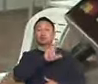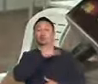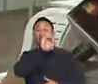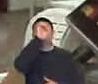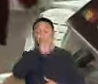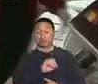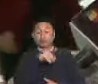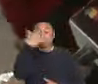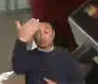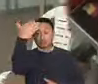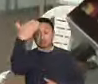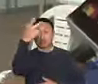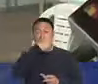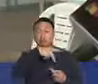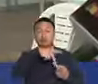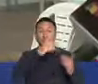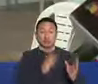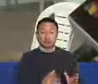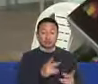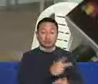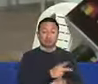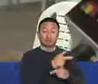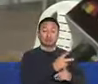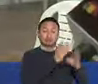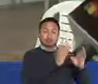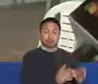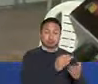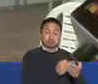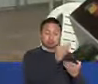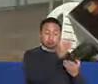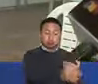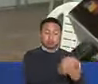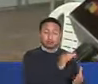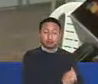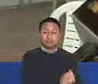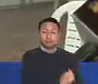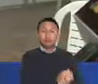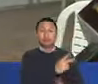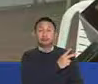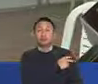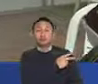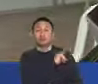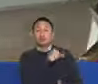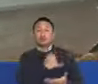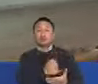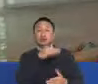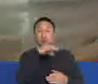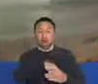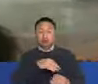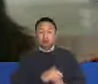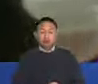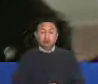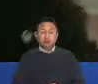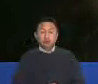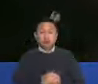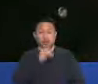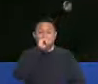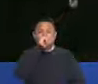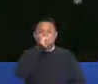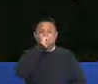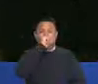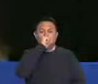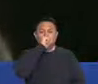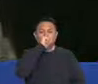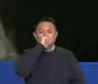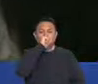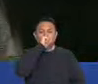dignidades como alcaldía, prefectura, concejalías urbanas, rurales, vocalías de juntas parroquiales, alcanzamos ya un 93% en forma global,